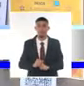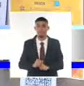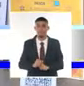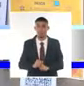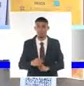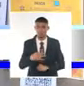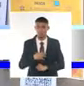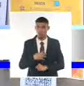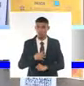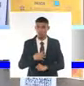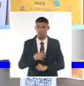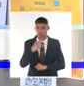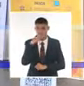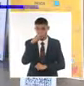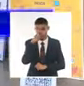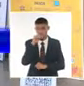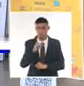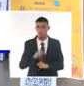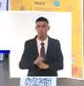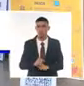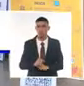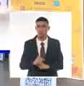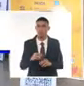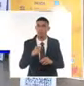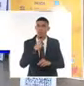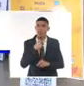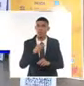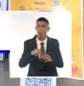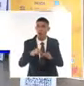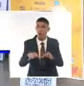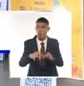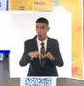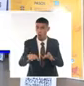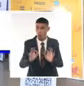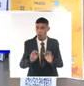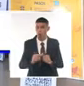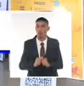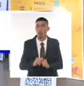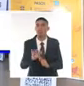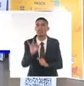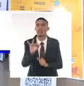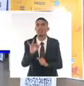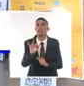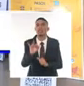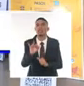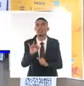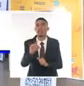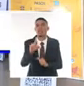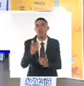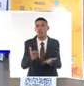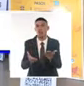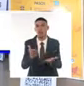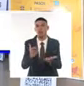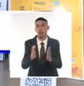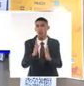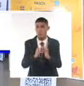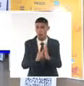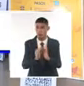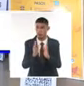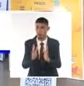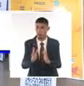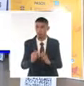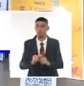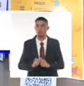país buques operando en el caso del arroz que nos permitirán completar las 7 libras de producto correspondiente al mes. No